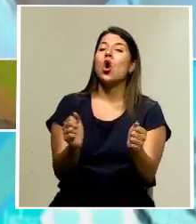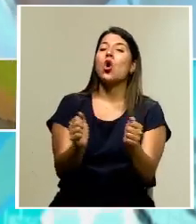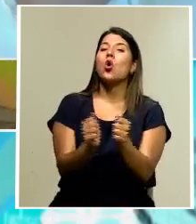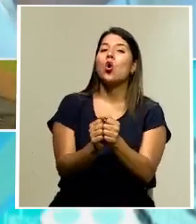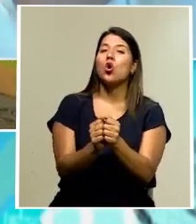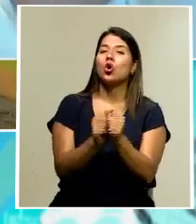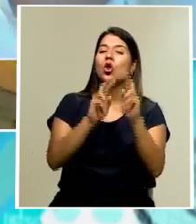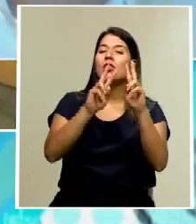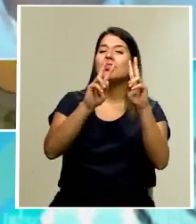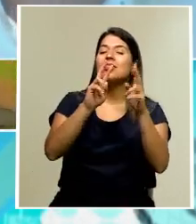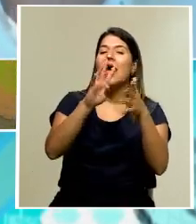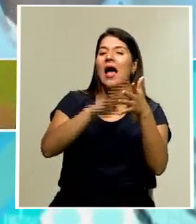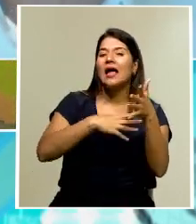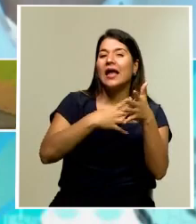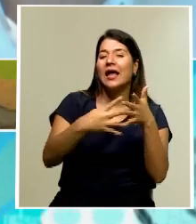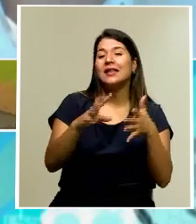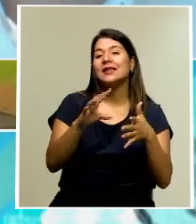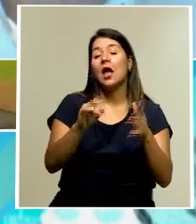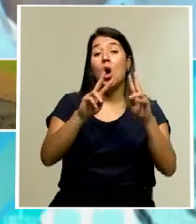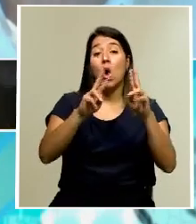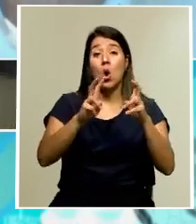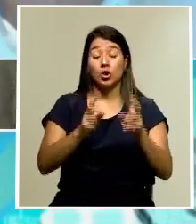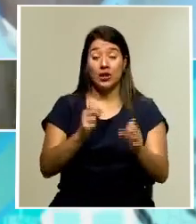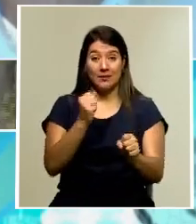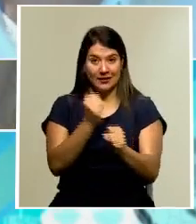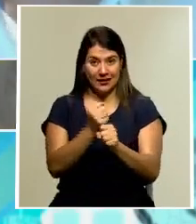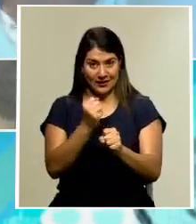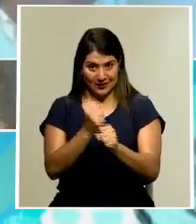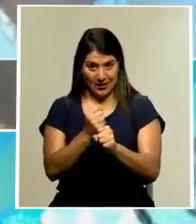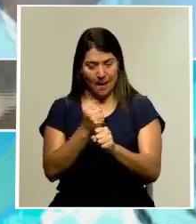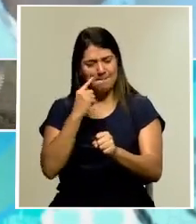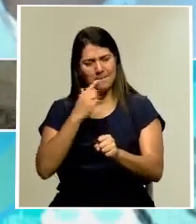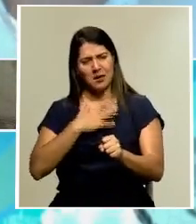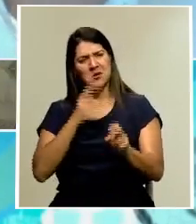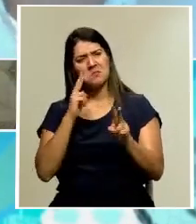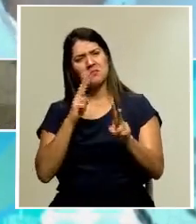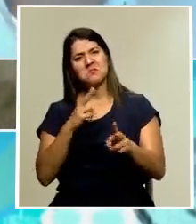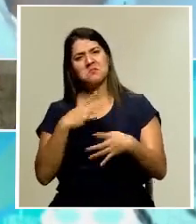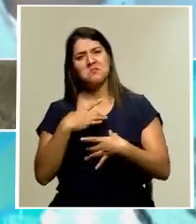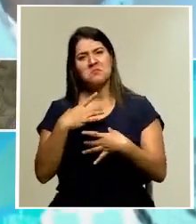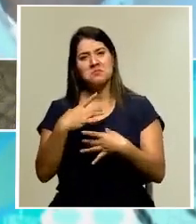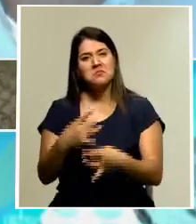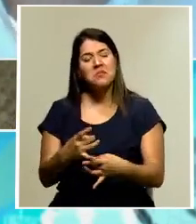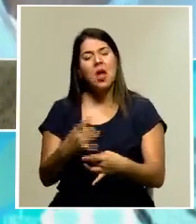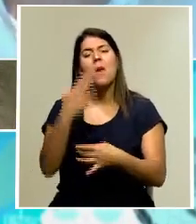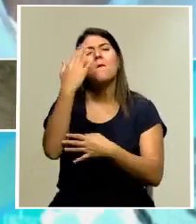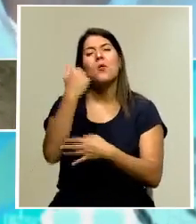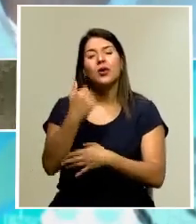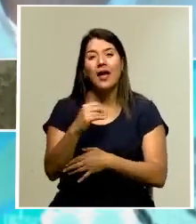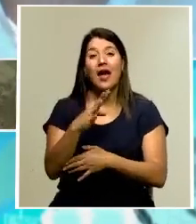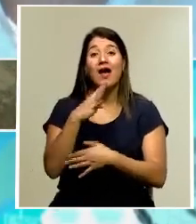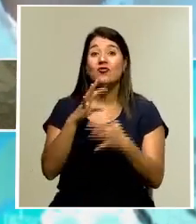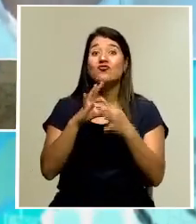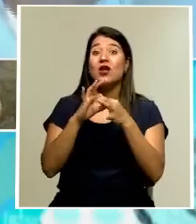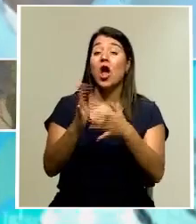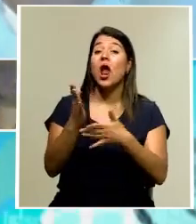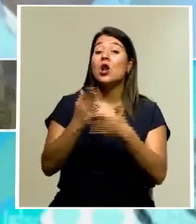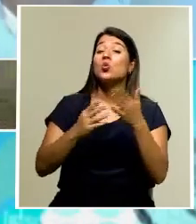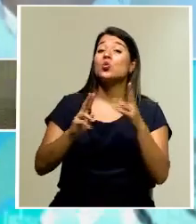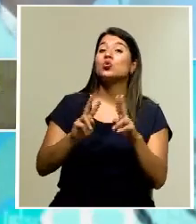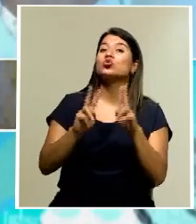a mí me llamó poderosamente la atención, que no solamente hizo el llamado por algunos ejes fundamentales sobre lo cual piensa versar